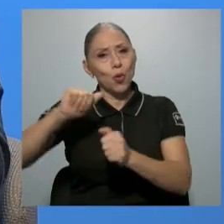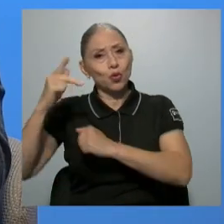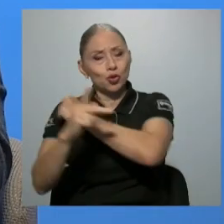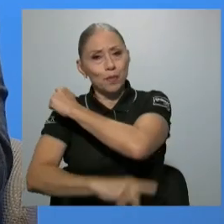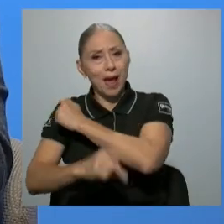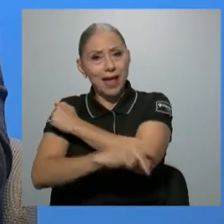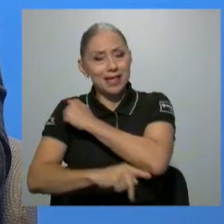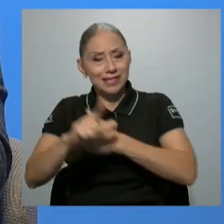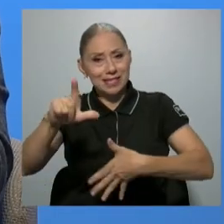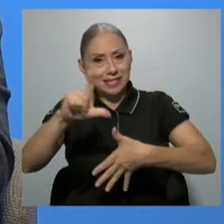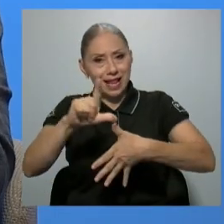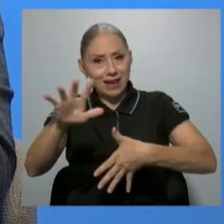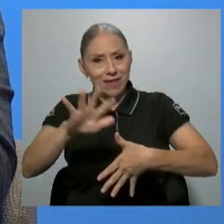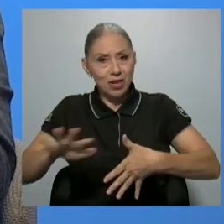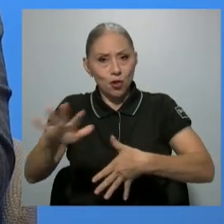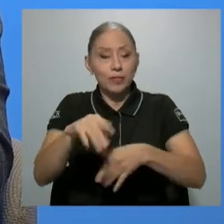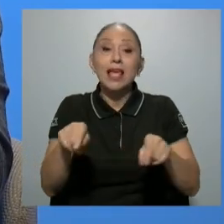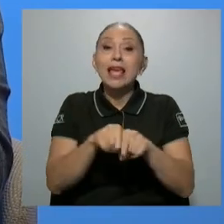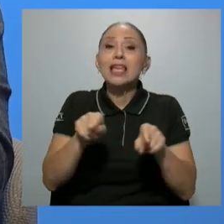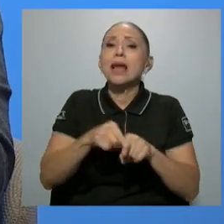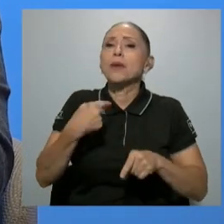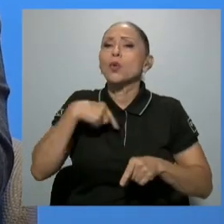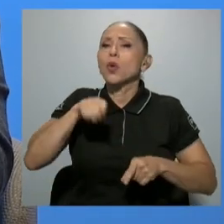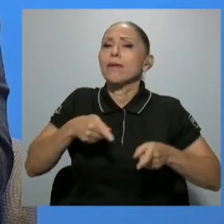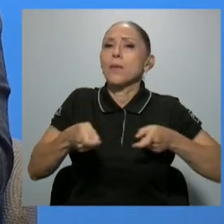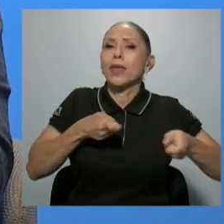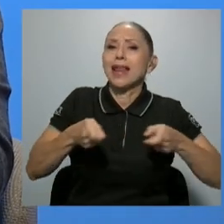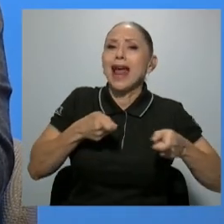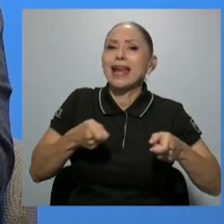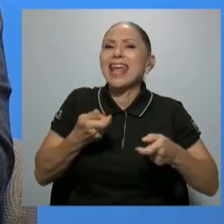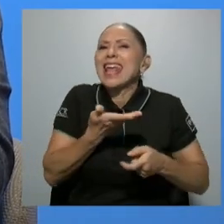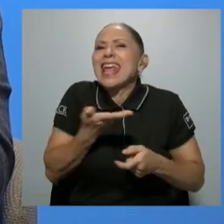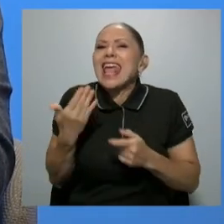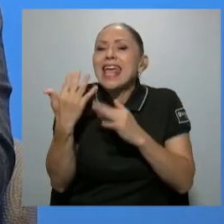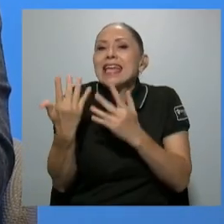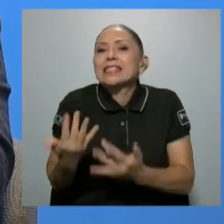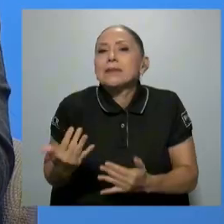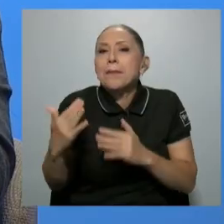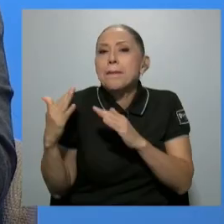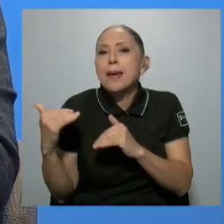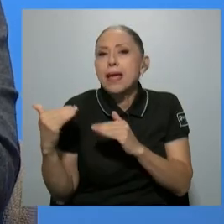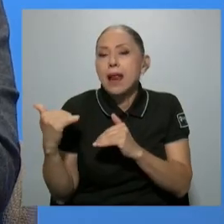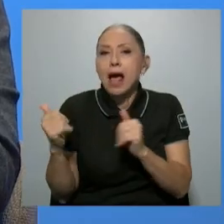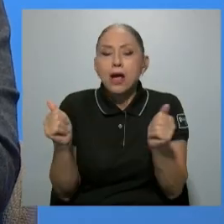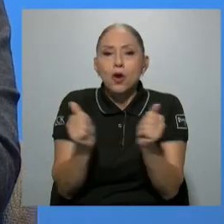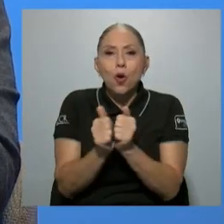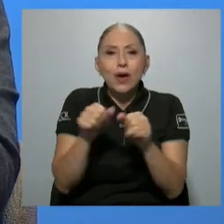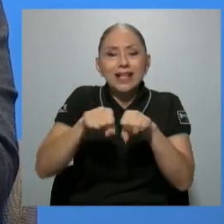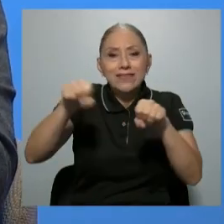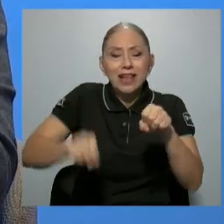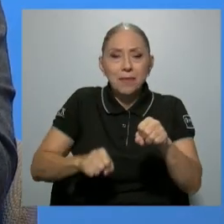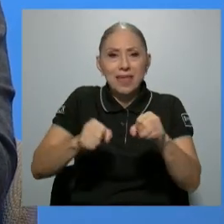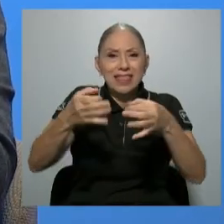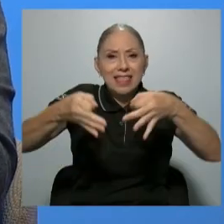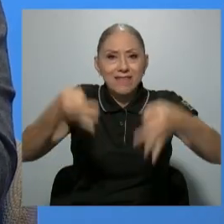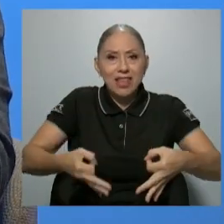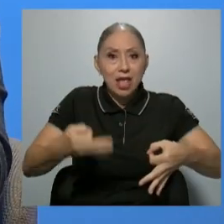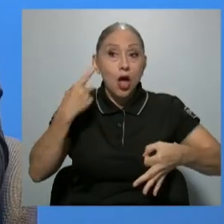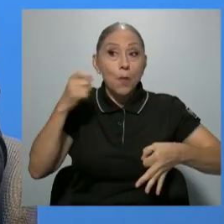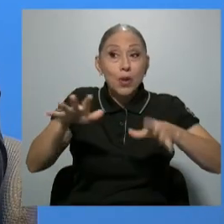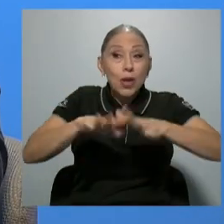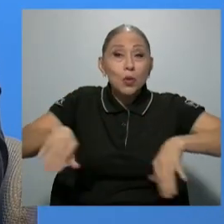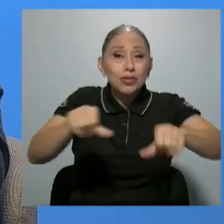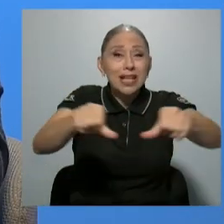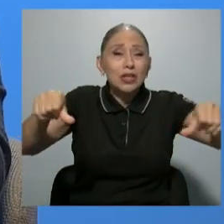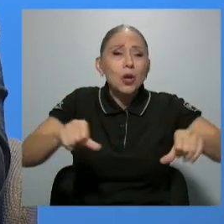también uno tiene que moderar un poco sus expectativas en relación con el régimen definitivo, porque evidentemente un sector tan heterogéneo, donde